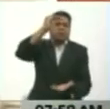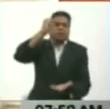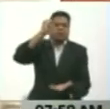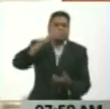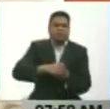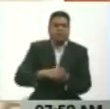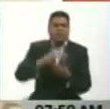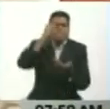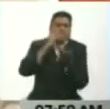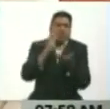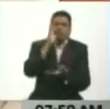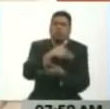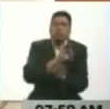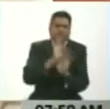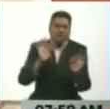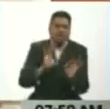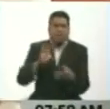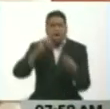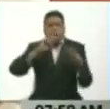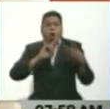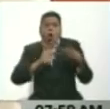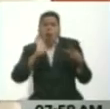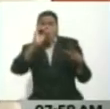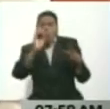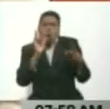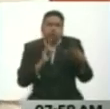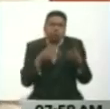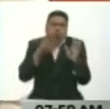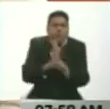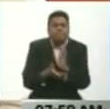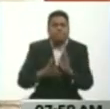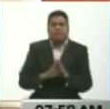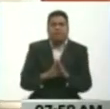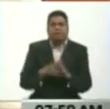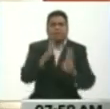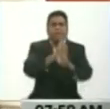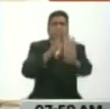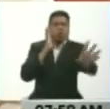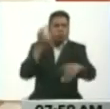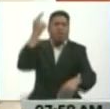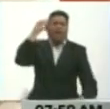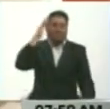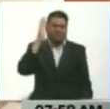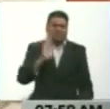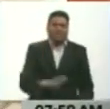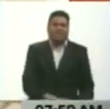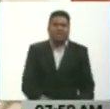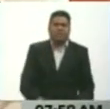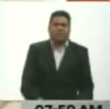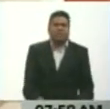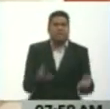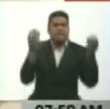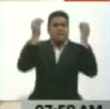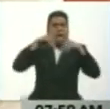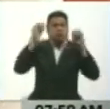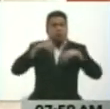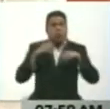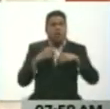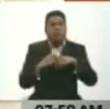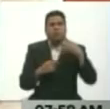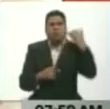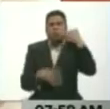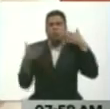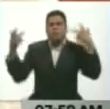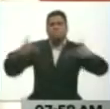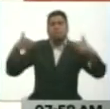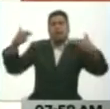la distribución, o como ocurre, y la gente que está en las colas lo sabe, se pusieron de acuerdo con las mafias, avisaron